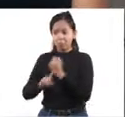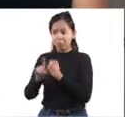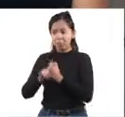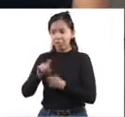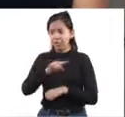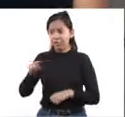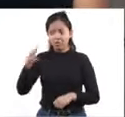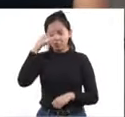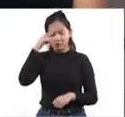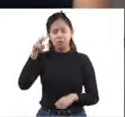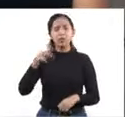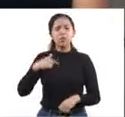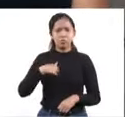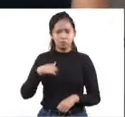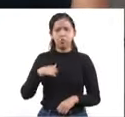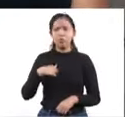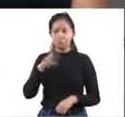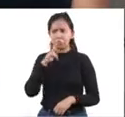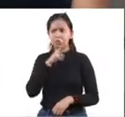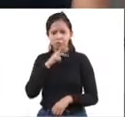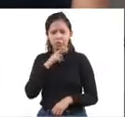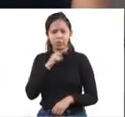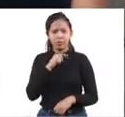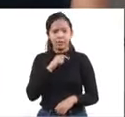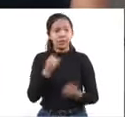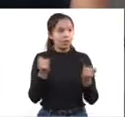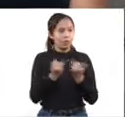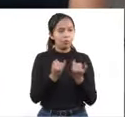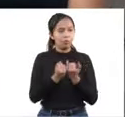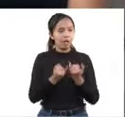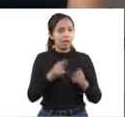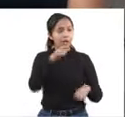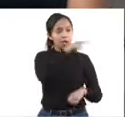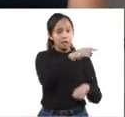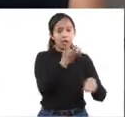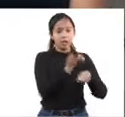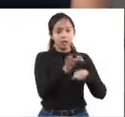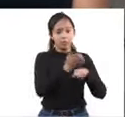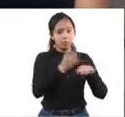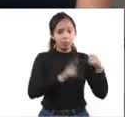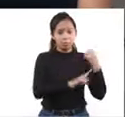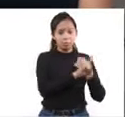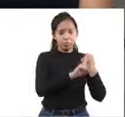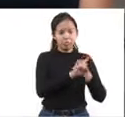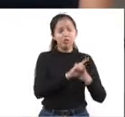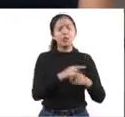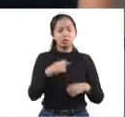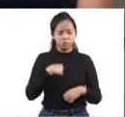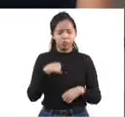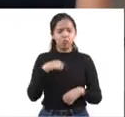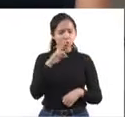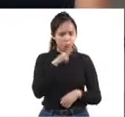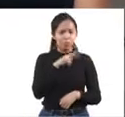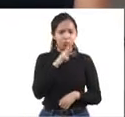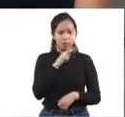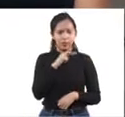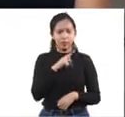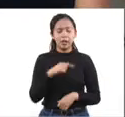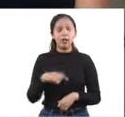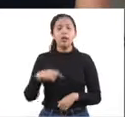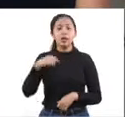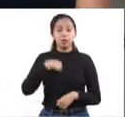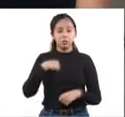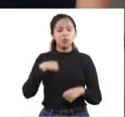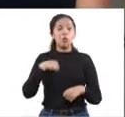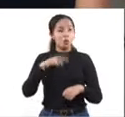acá, que me importan los problemas de mi familia allá en Estados Unidos y que tengo que ser responsable